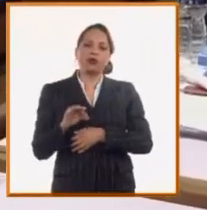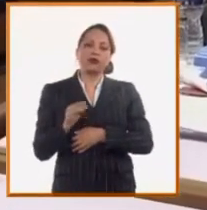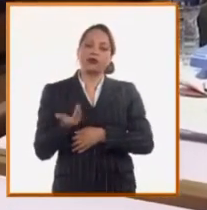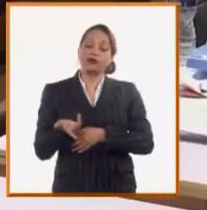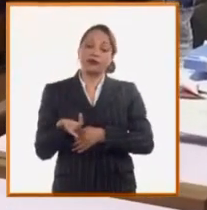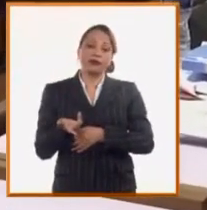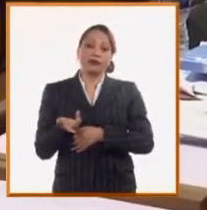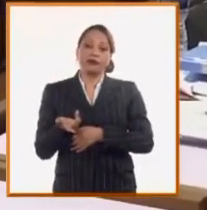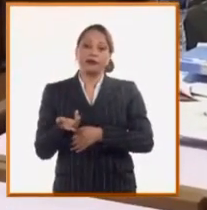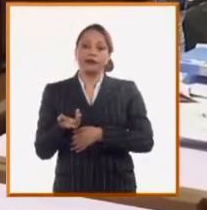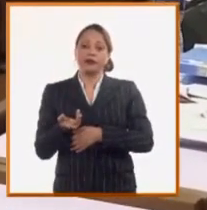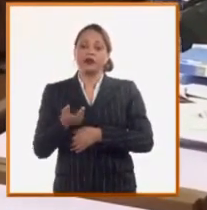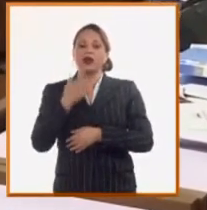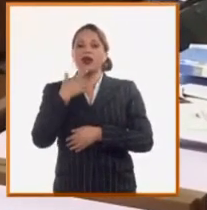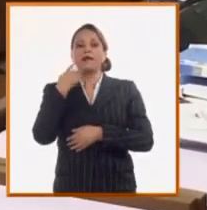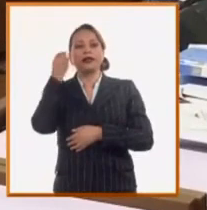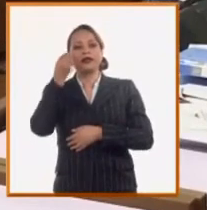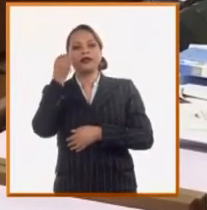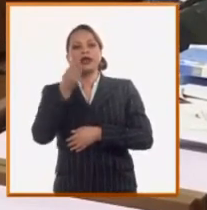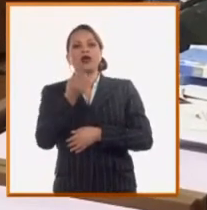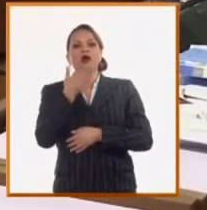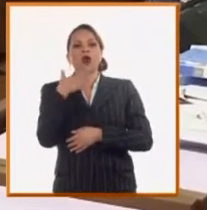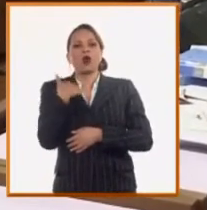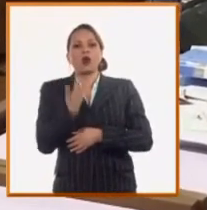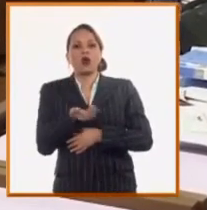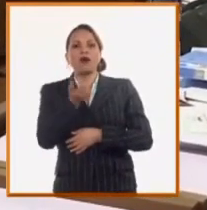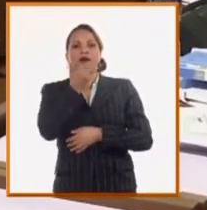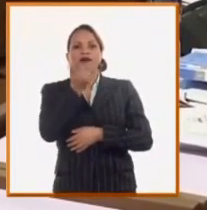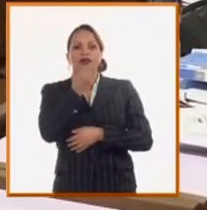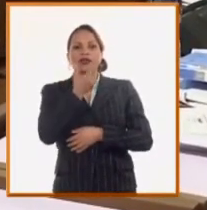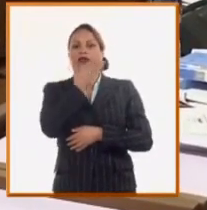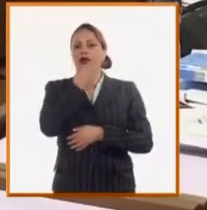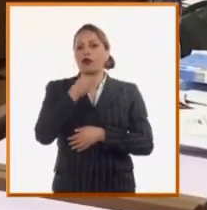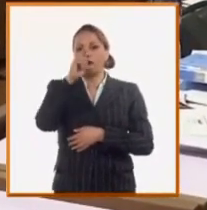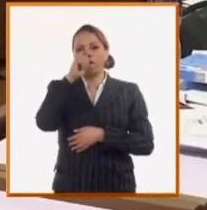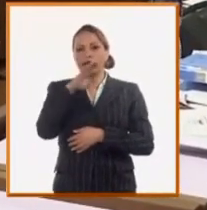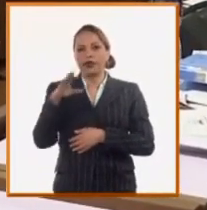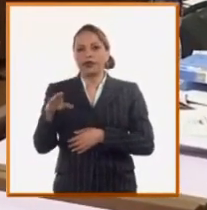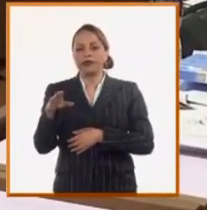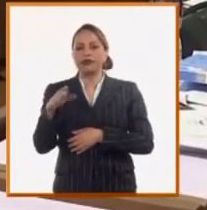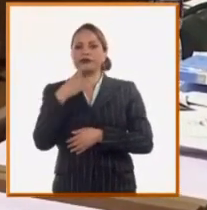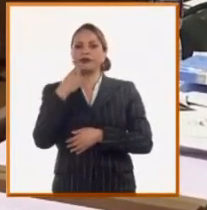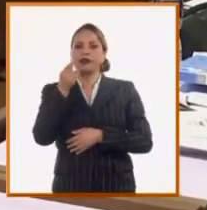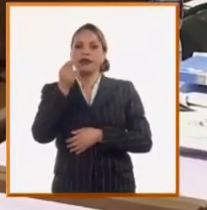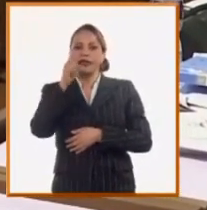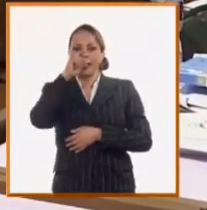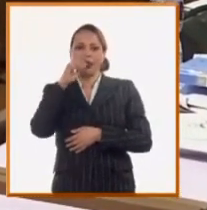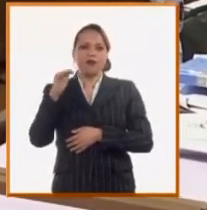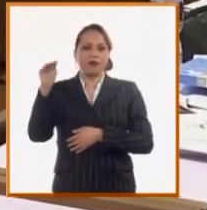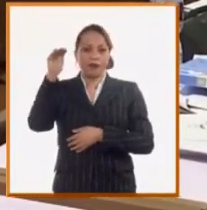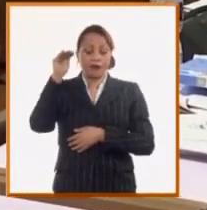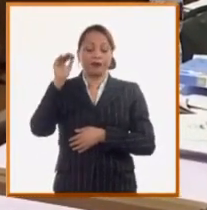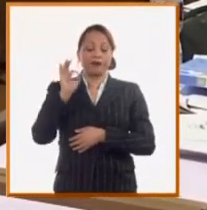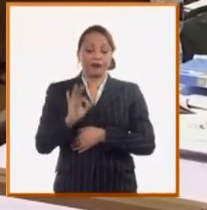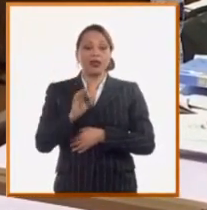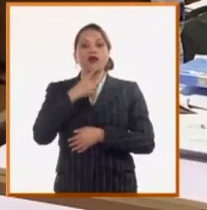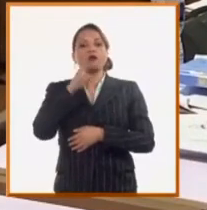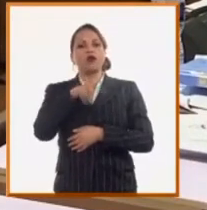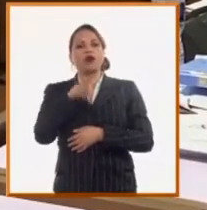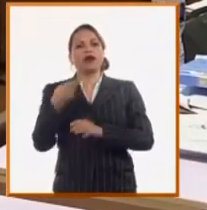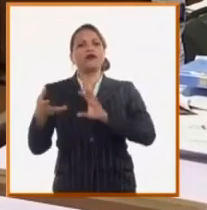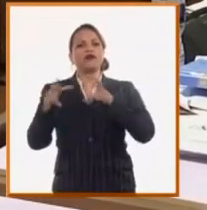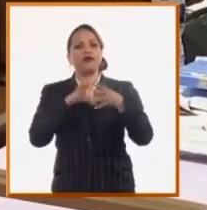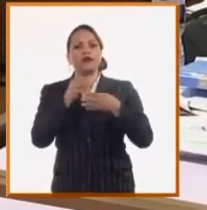más vulnerabilidad, cómo afecta a los jóvenes, a los niños, a los adolescentes, cómo afecta a las personas de la tercera edad. Ir buscando mecanismos